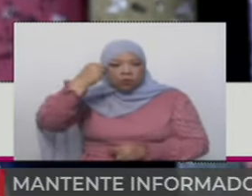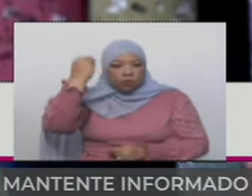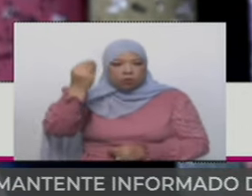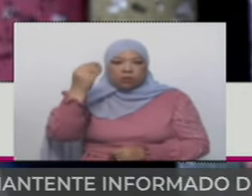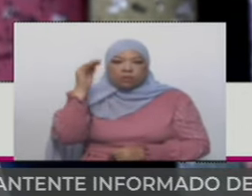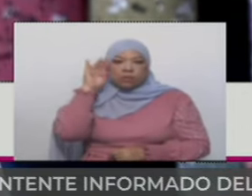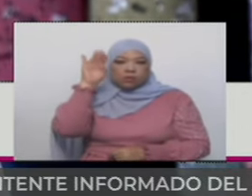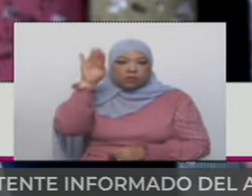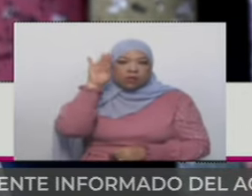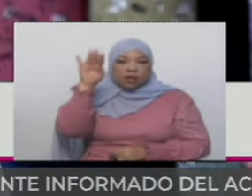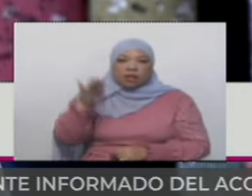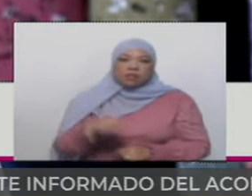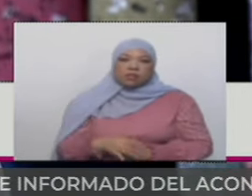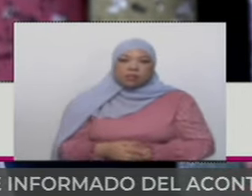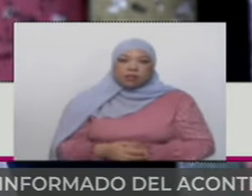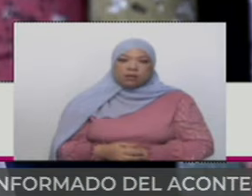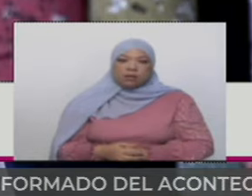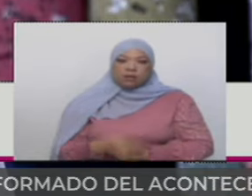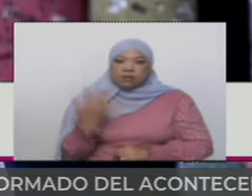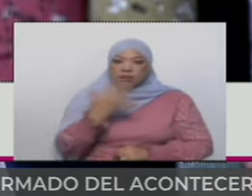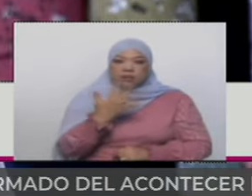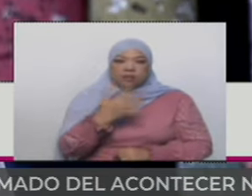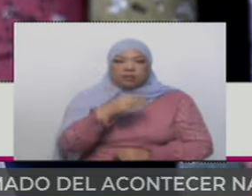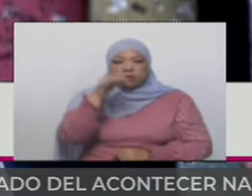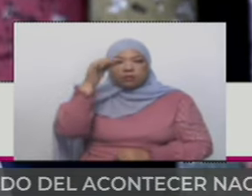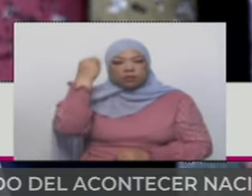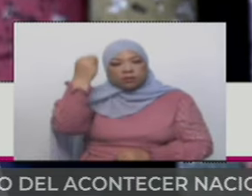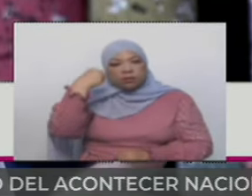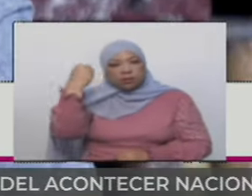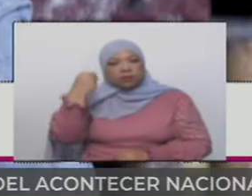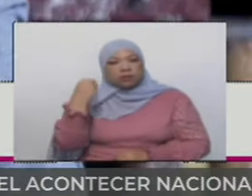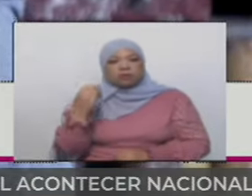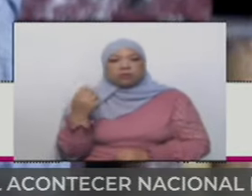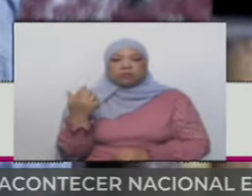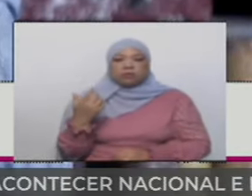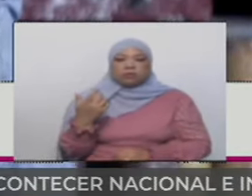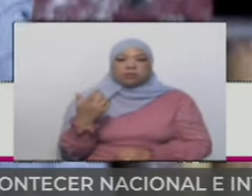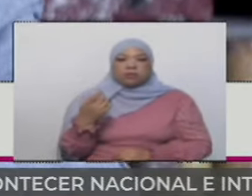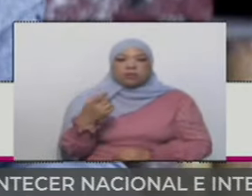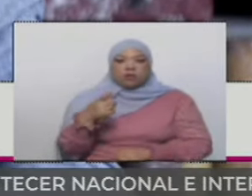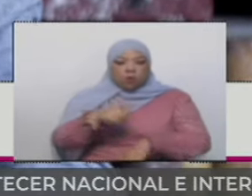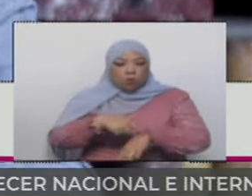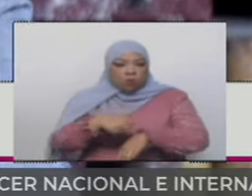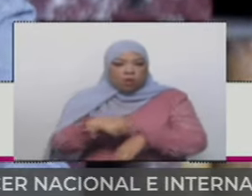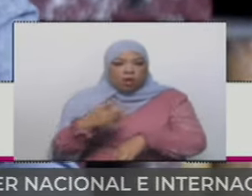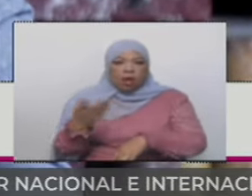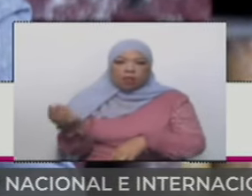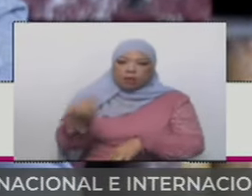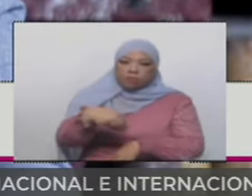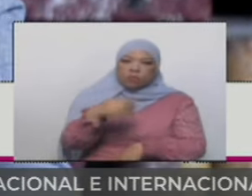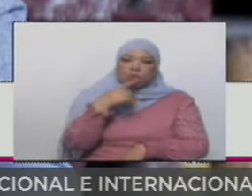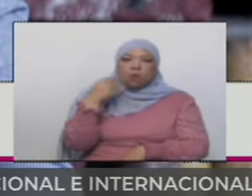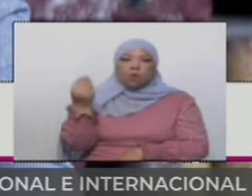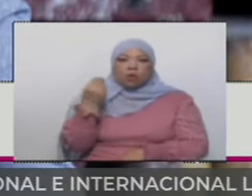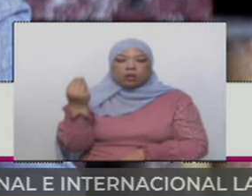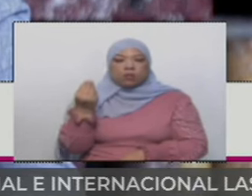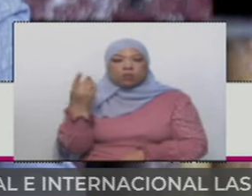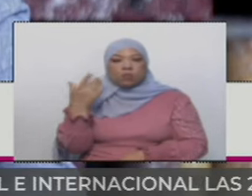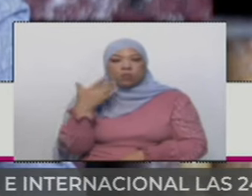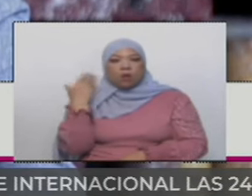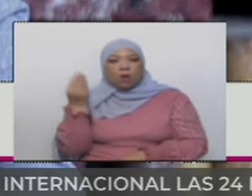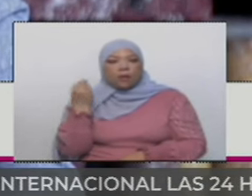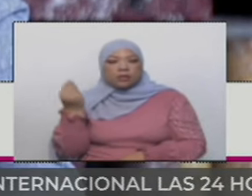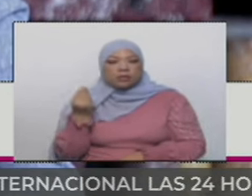trazado. Bueno, le estoy dando una prórroga, ¿oíste? Claro. Le estoy dando una prórroga. Vamos a dar la palabra a la juventud, a la generación más